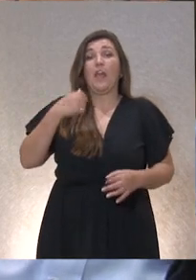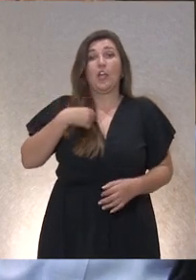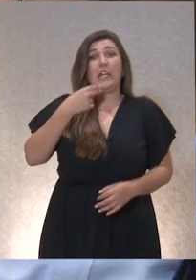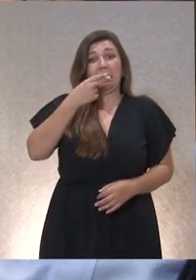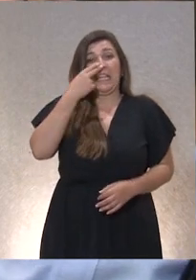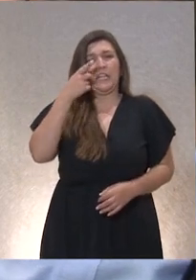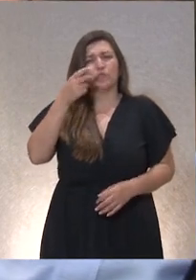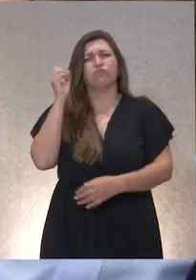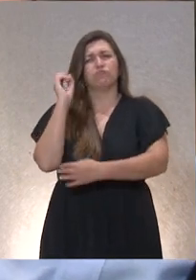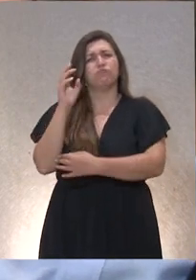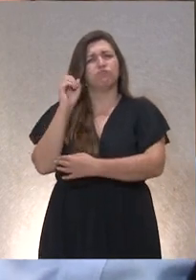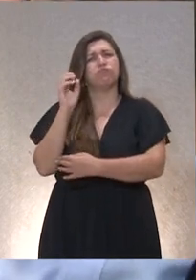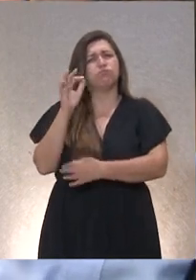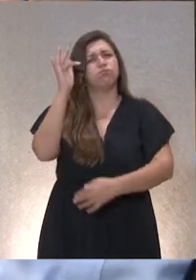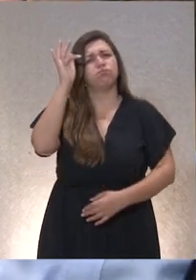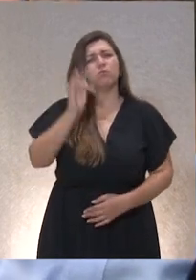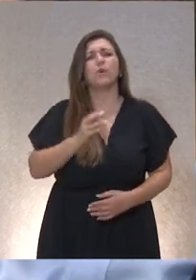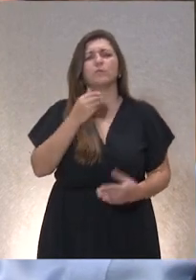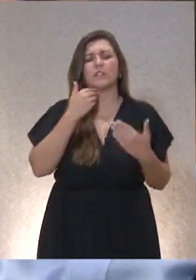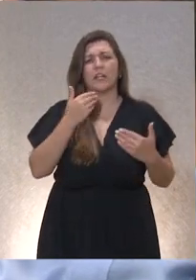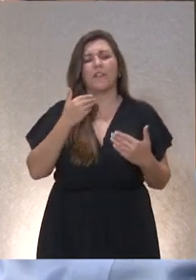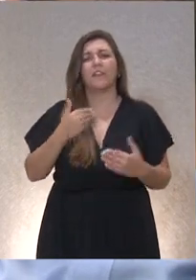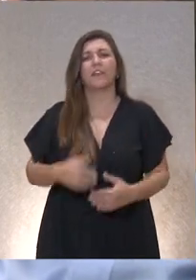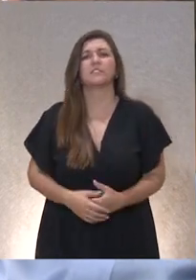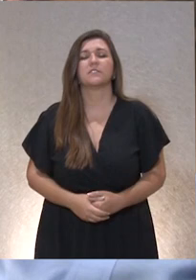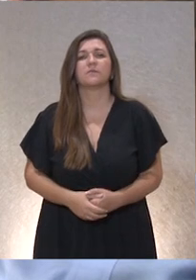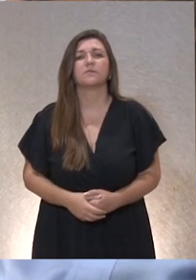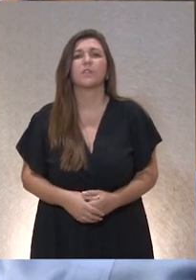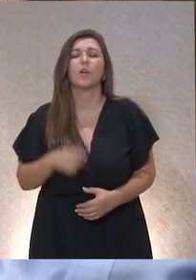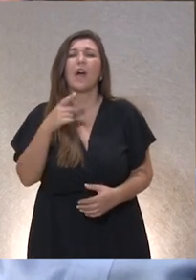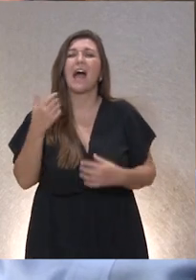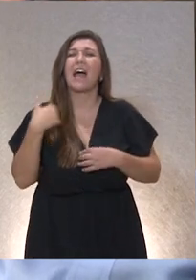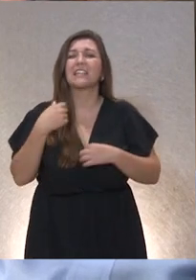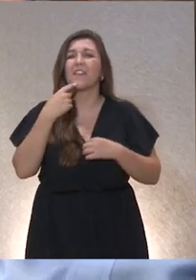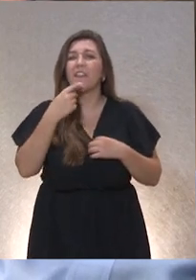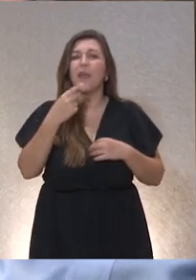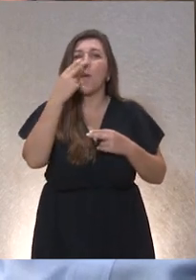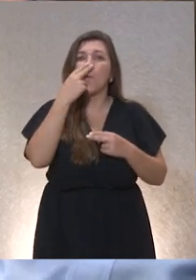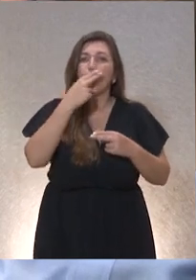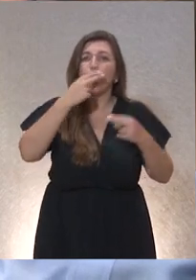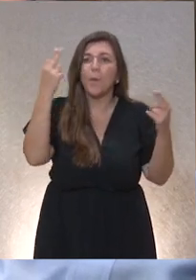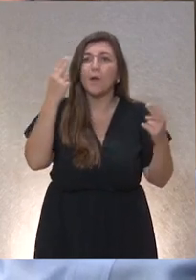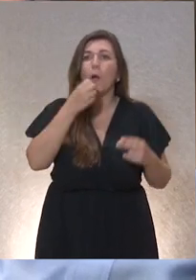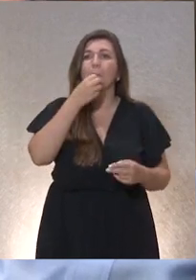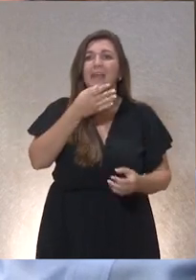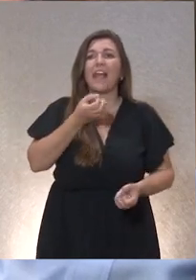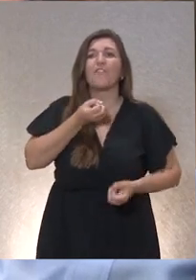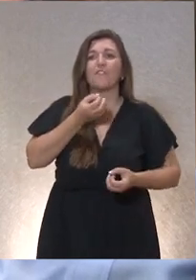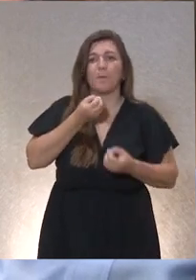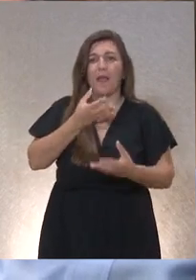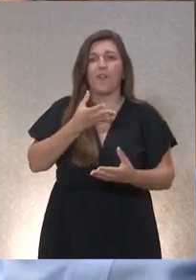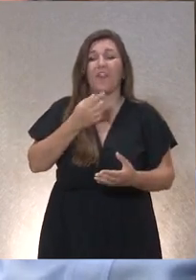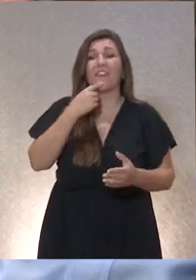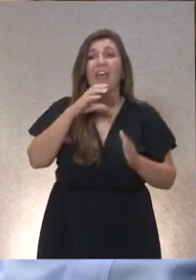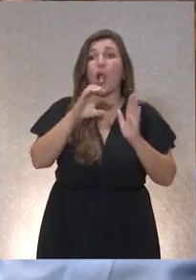prencia que has tenido y gracias por ella e has citado público bien informado y se supone que el código